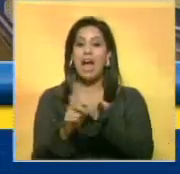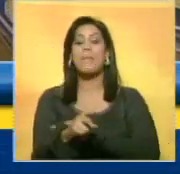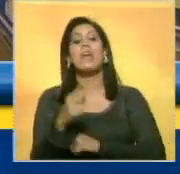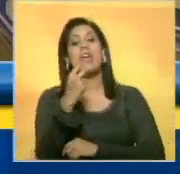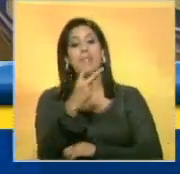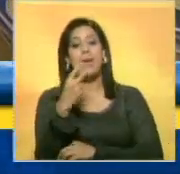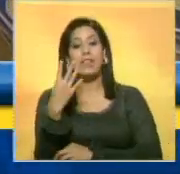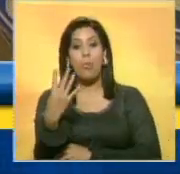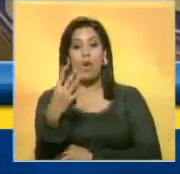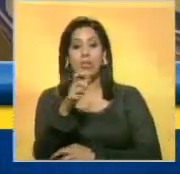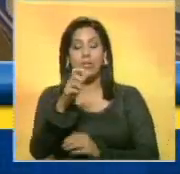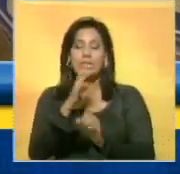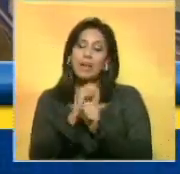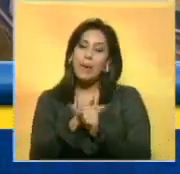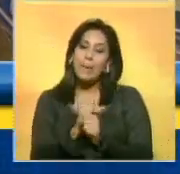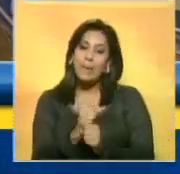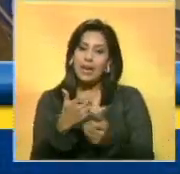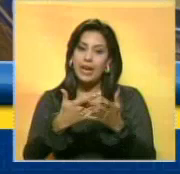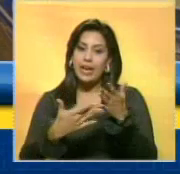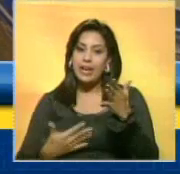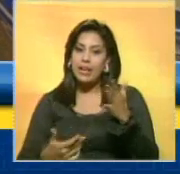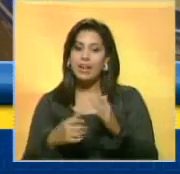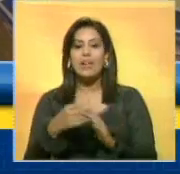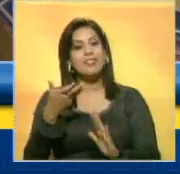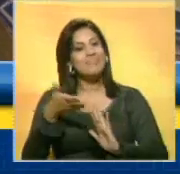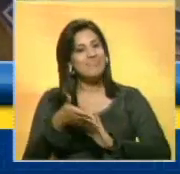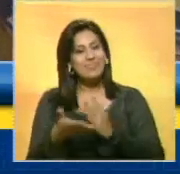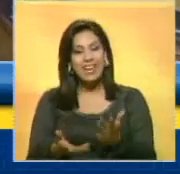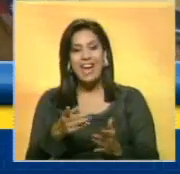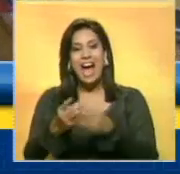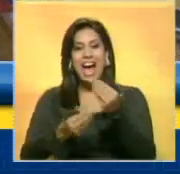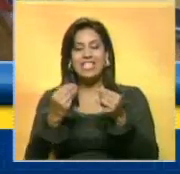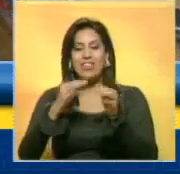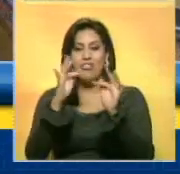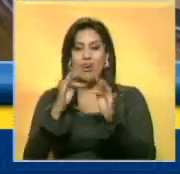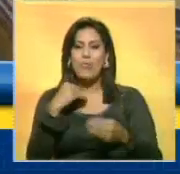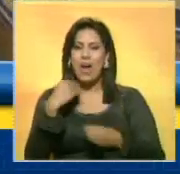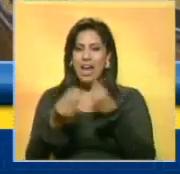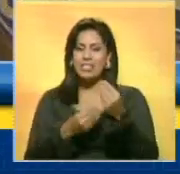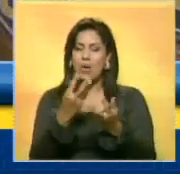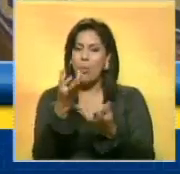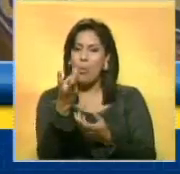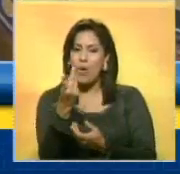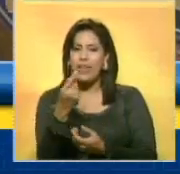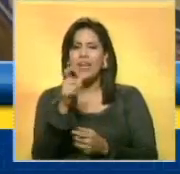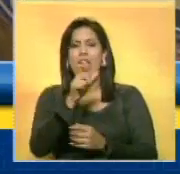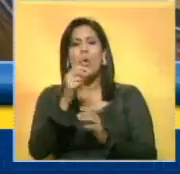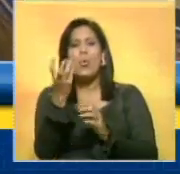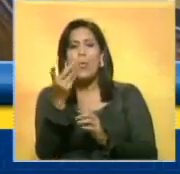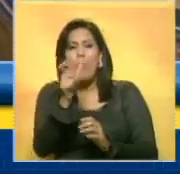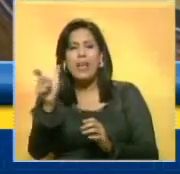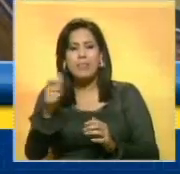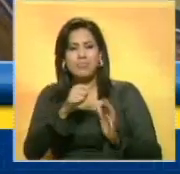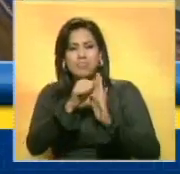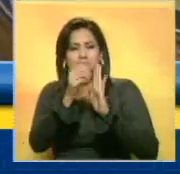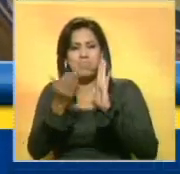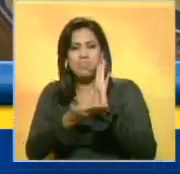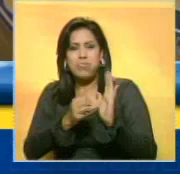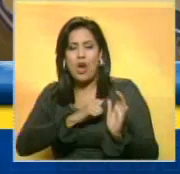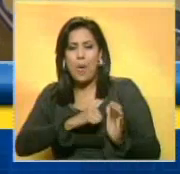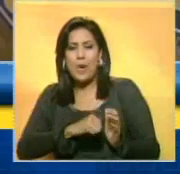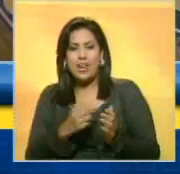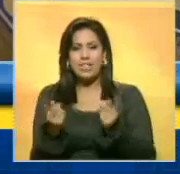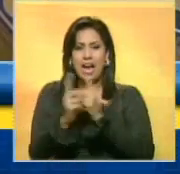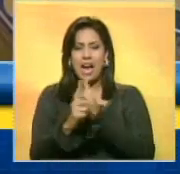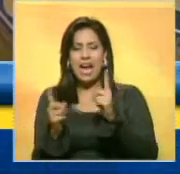24 están en la lista de espera, por cuanto la forma de nosotras llevar el conteo es el número de prótesis que le han sido